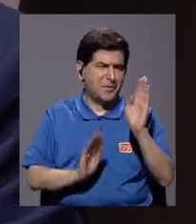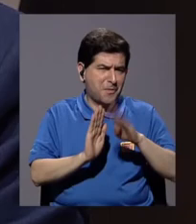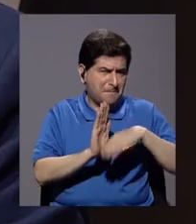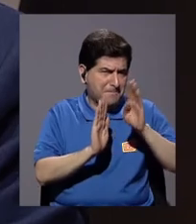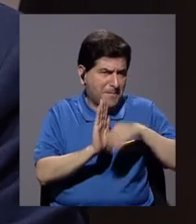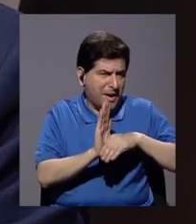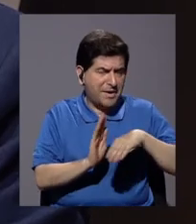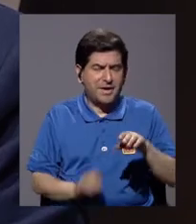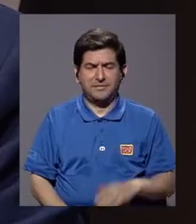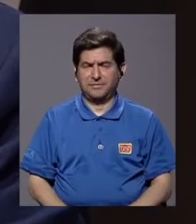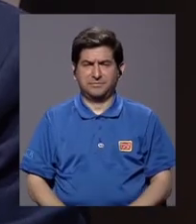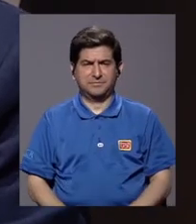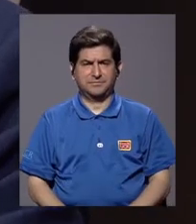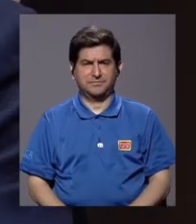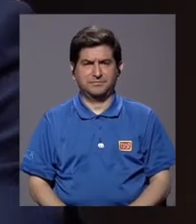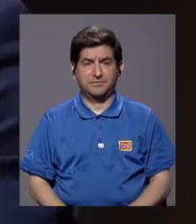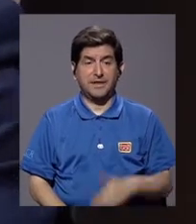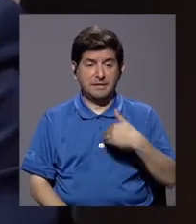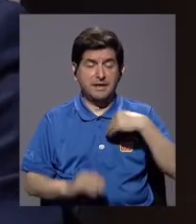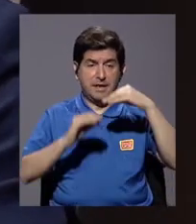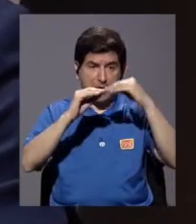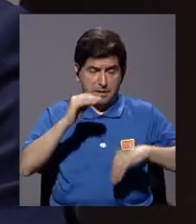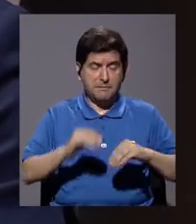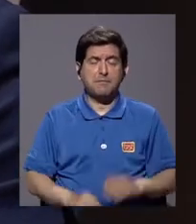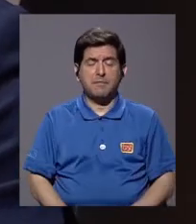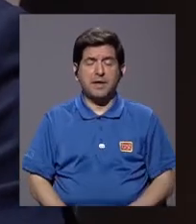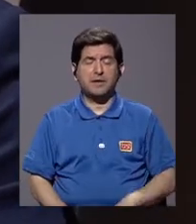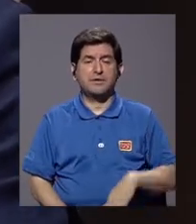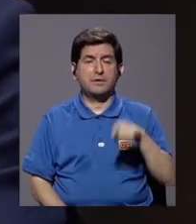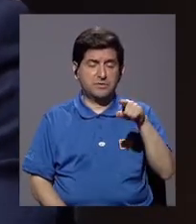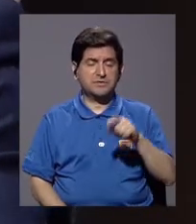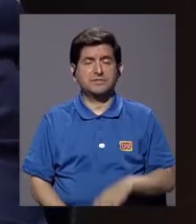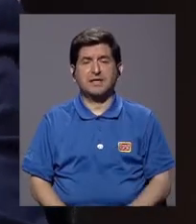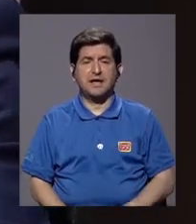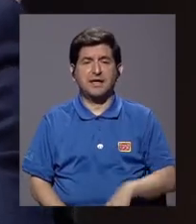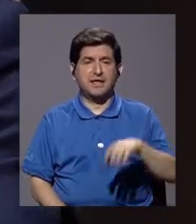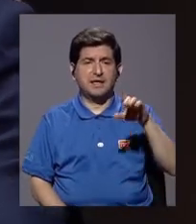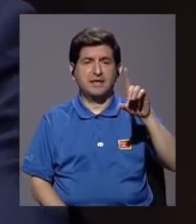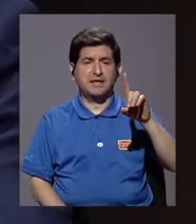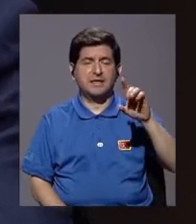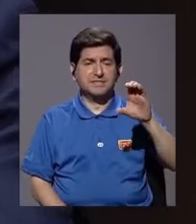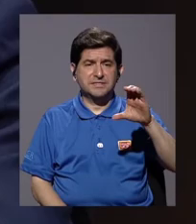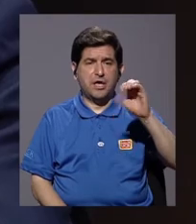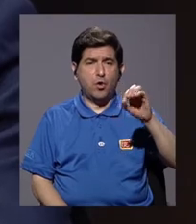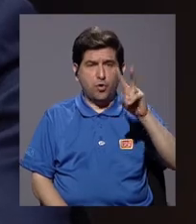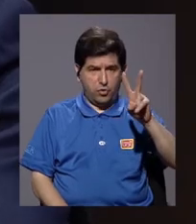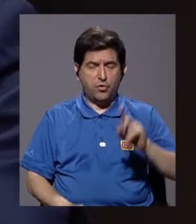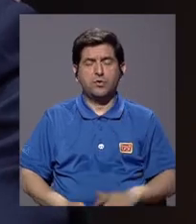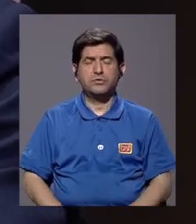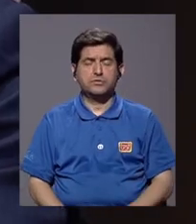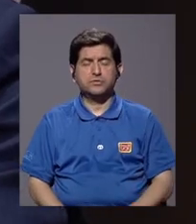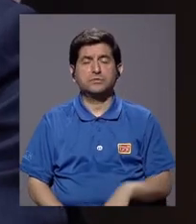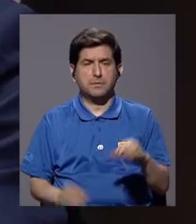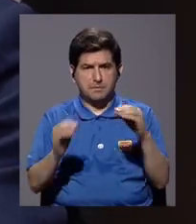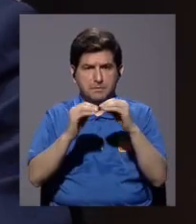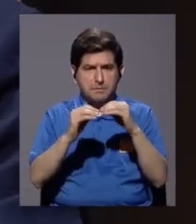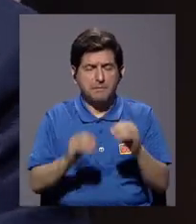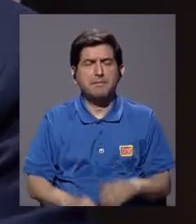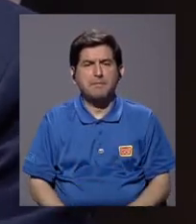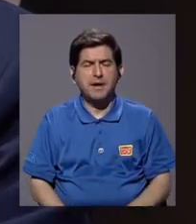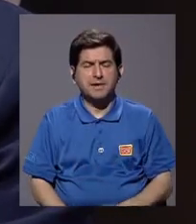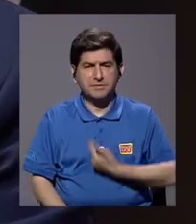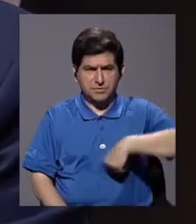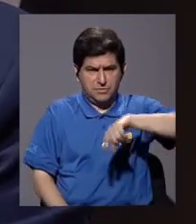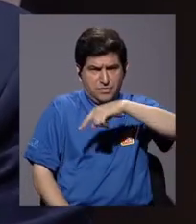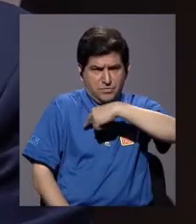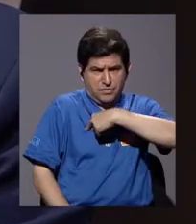barato, lo de menor costo. Tiene menos emisiones de dióxido de carbono, genera más autonomía energética para el país porque no